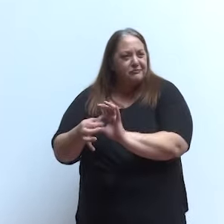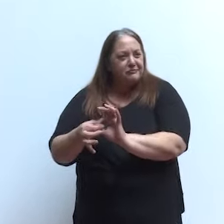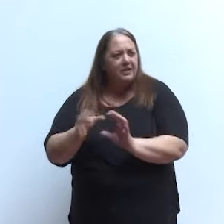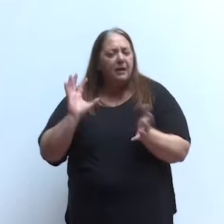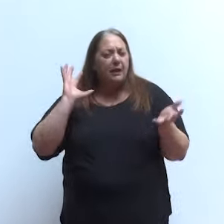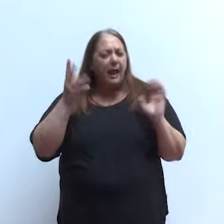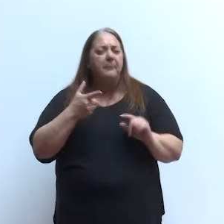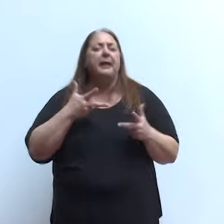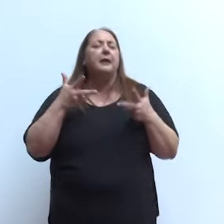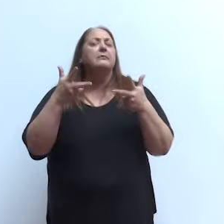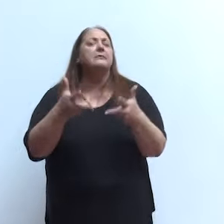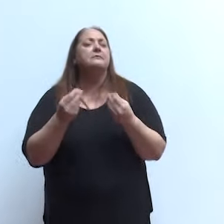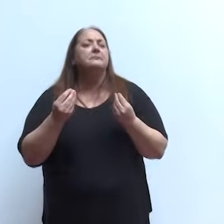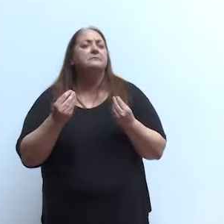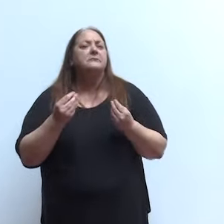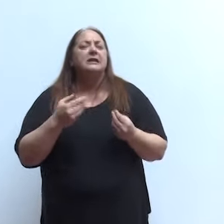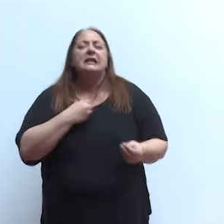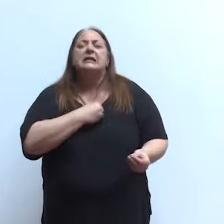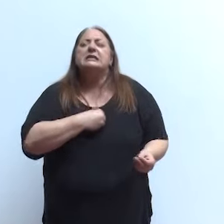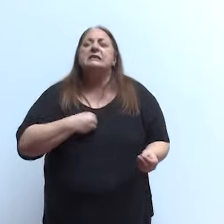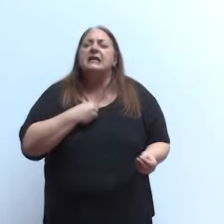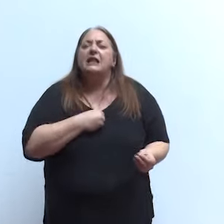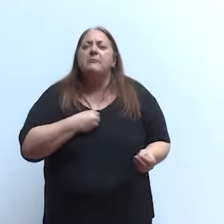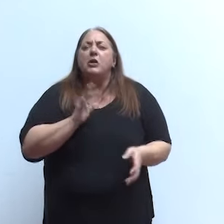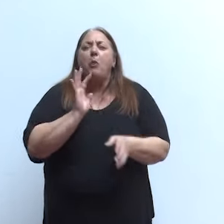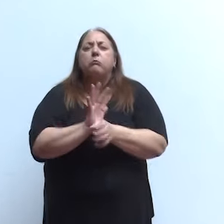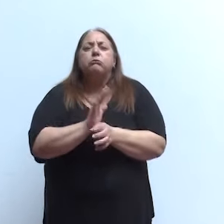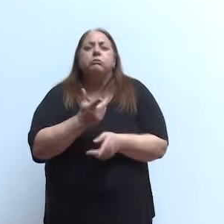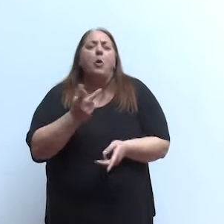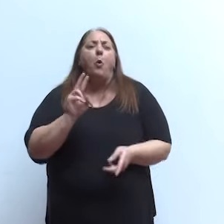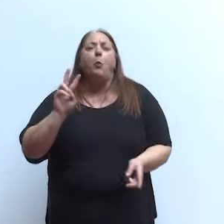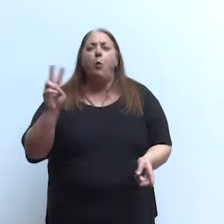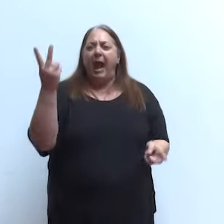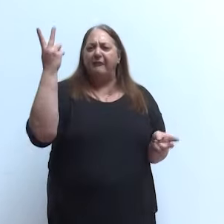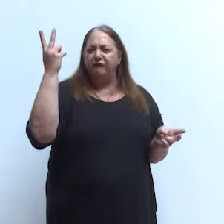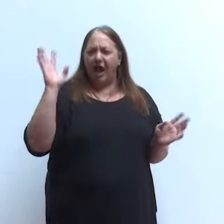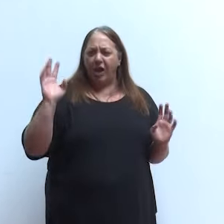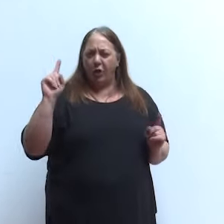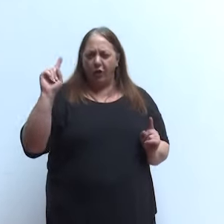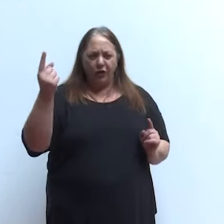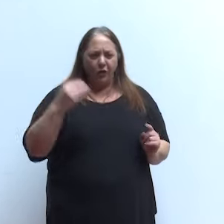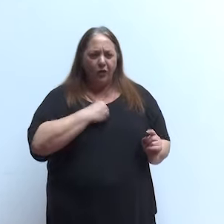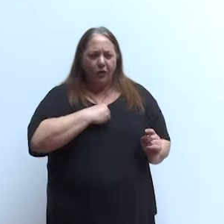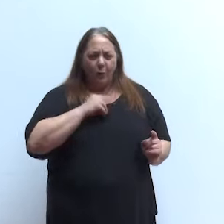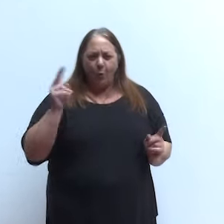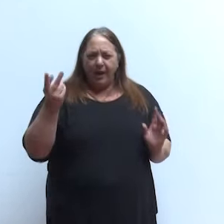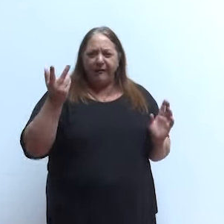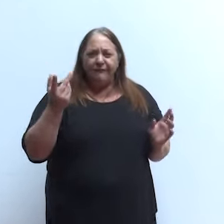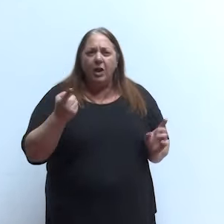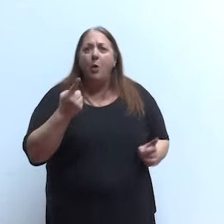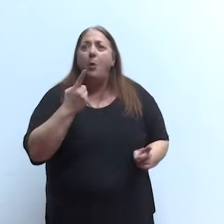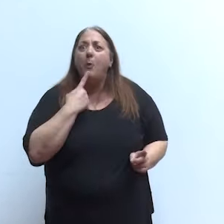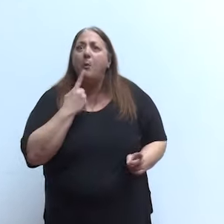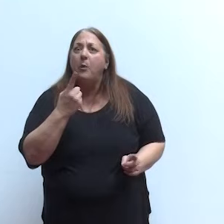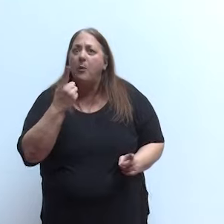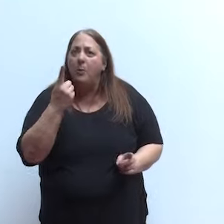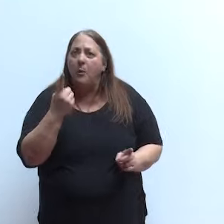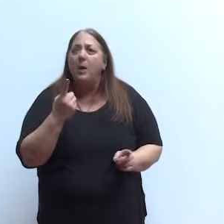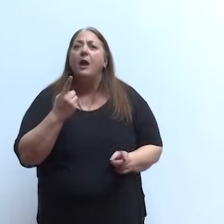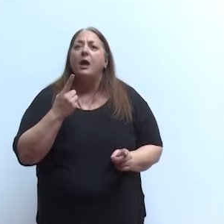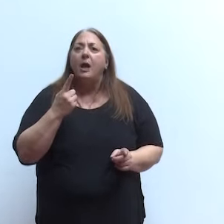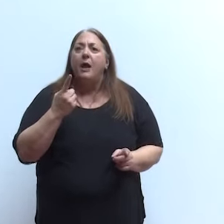esta manera dice el sentimiento de orfandad identitaria no sobre todo en el caso de los varones de los varones y los varones jóvenes porque diferencia